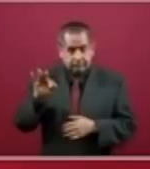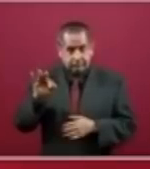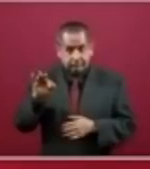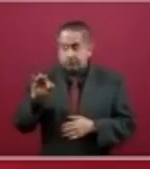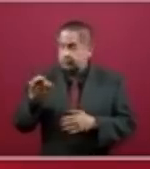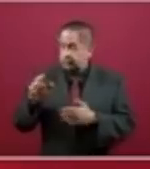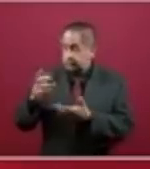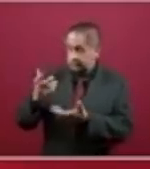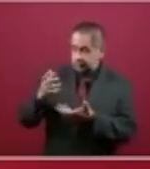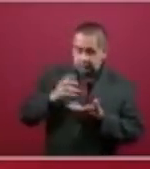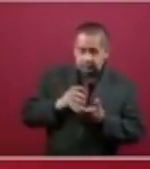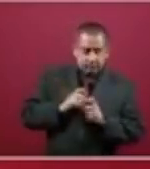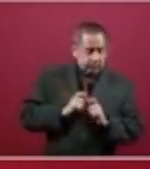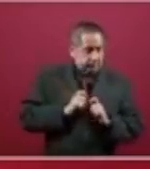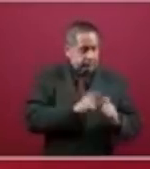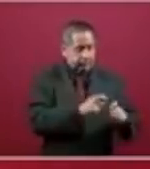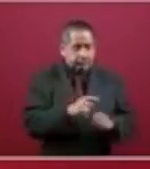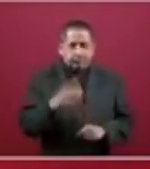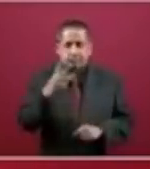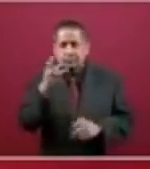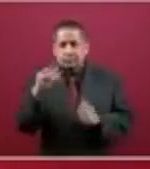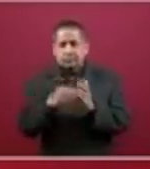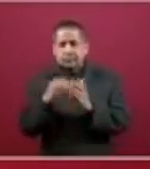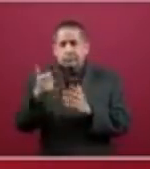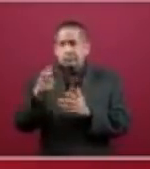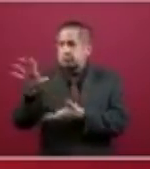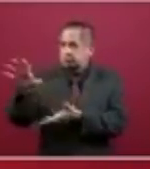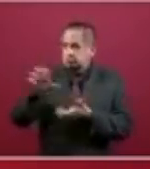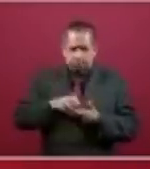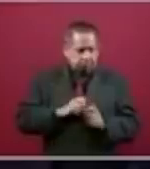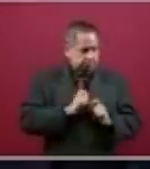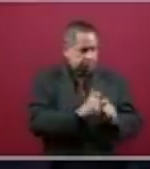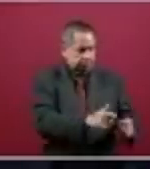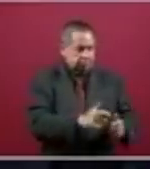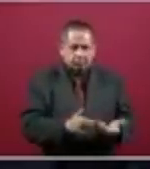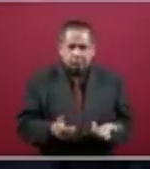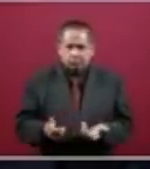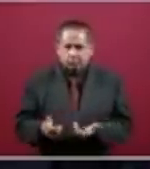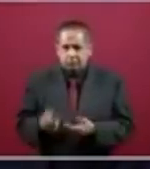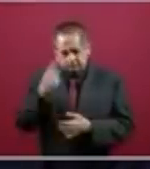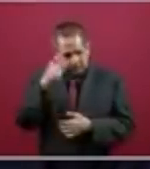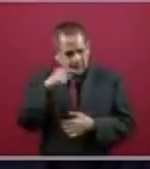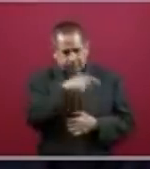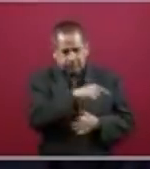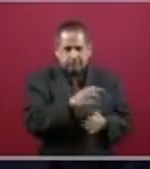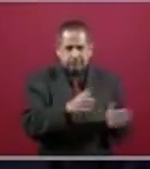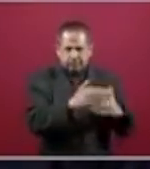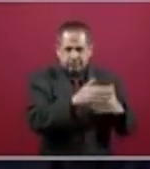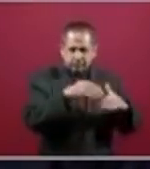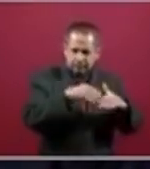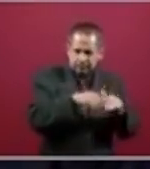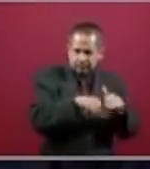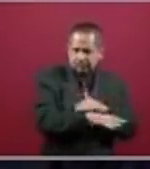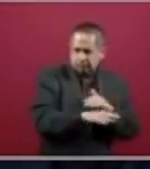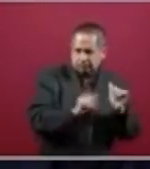transfiere alrededor de 300 millones de pesos para estos refugios.